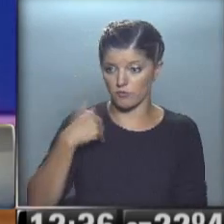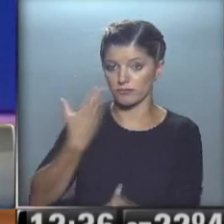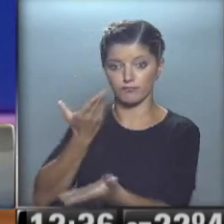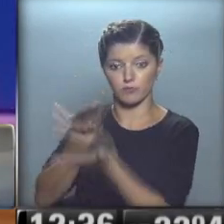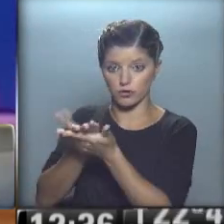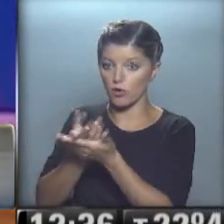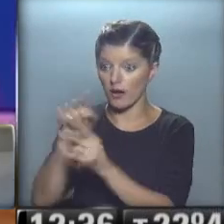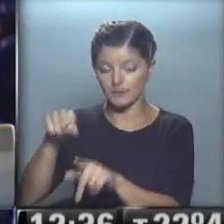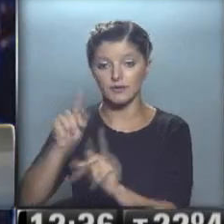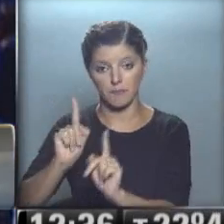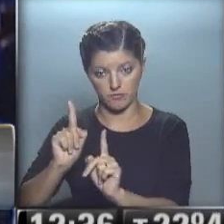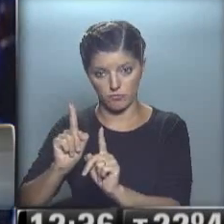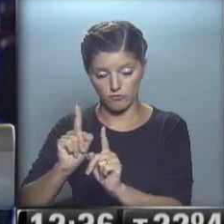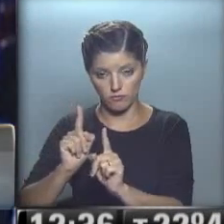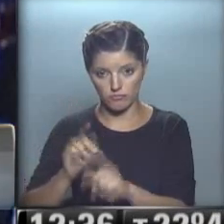gobierno